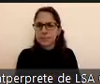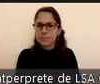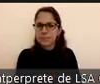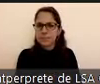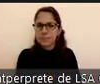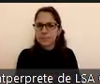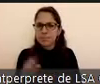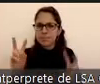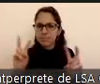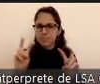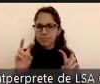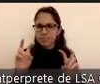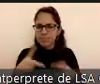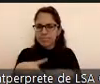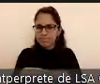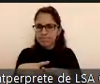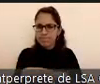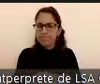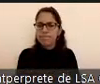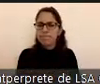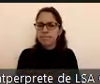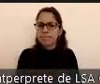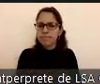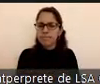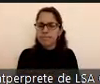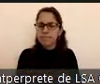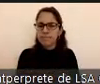del entrenamiento para